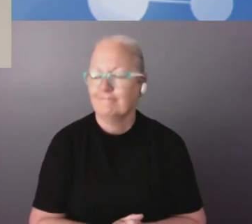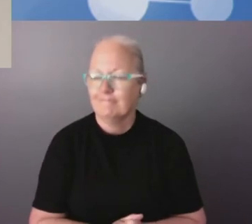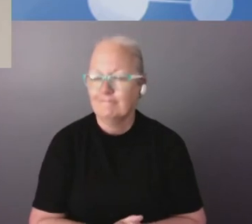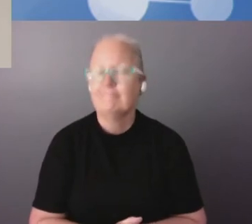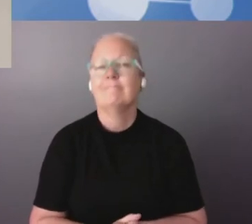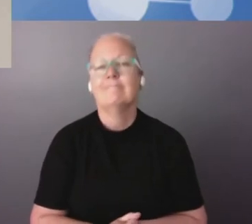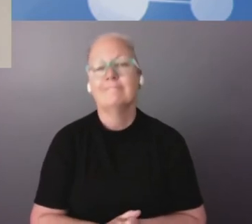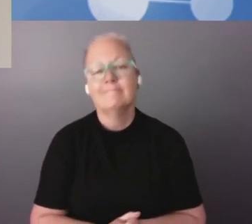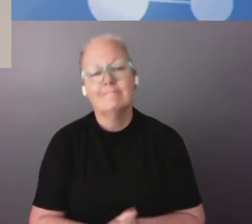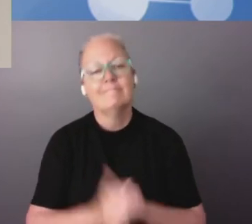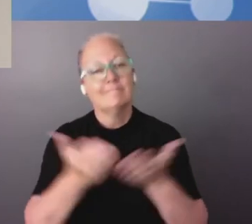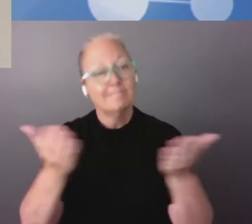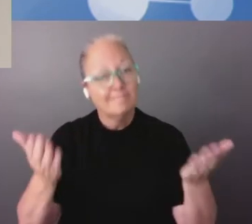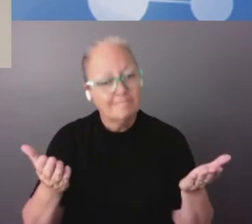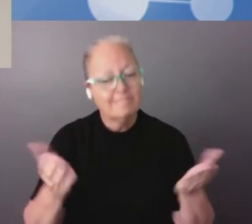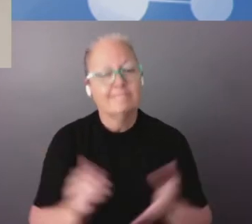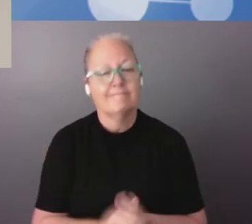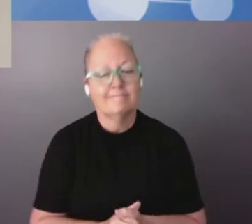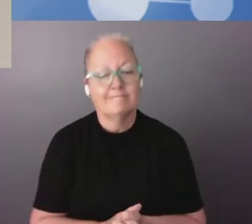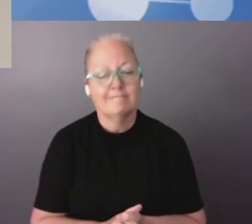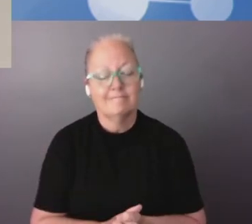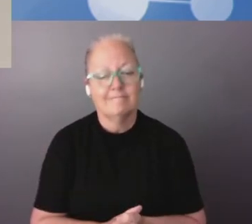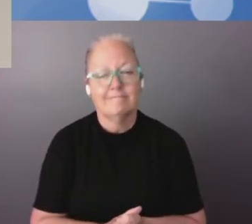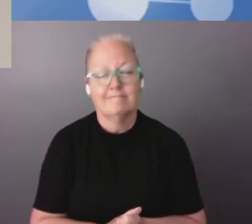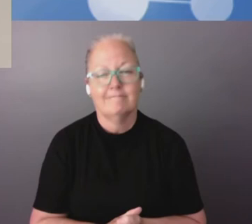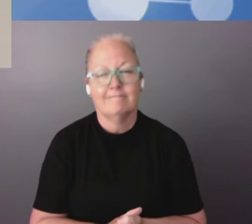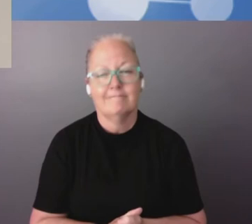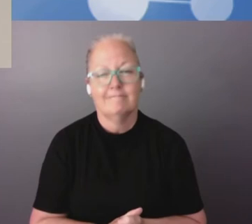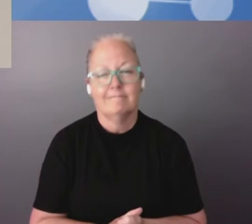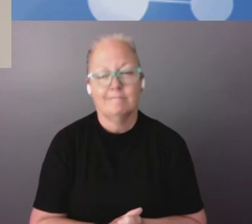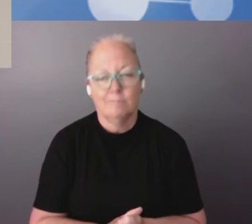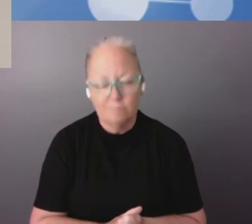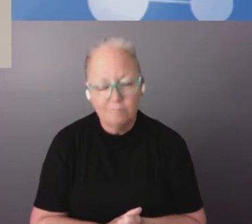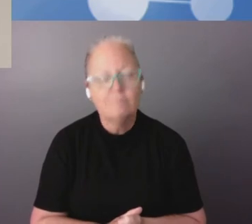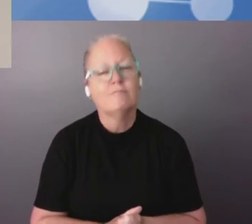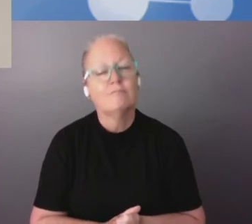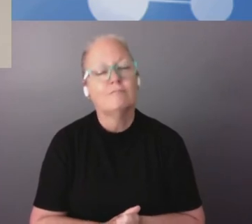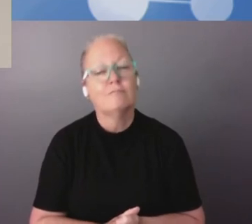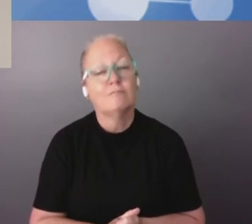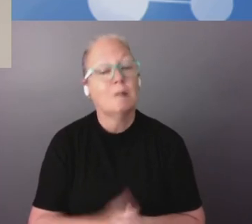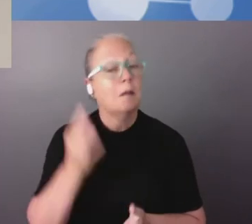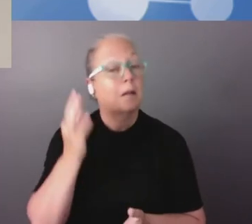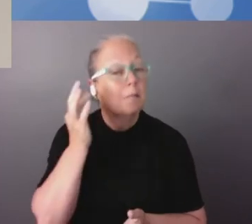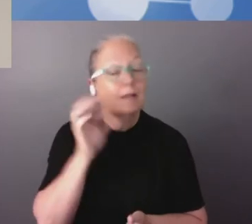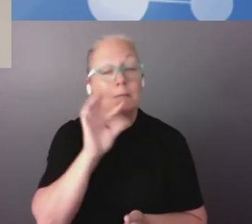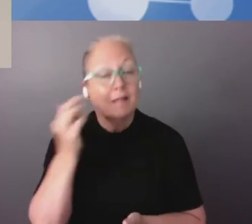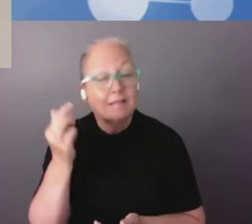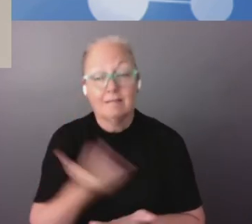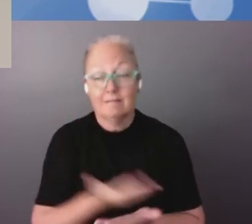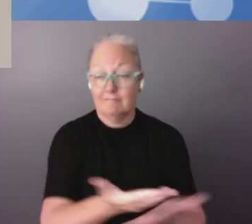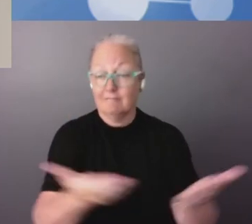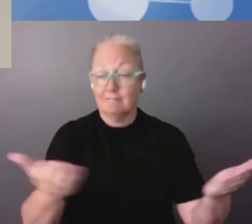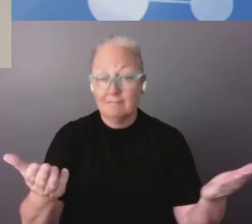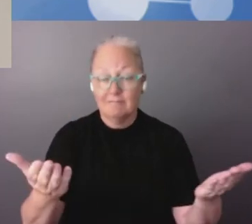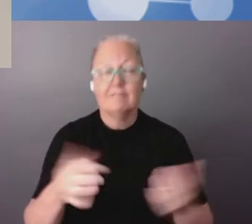Va a hablar a ustedes. Estimadas señoras, estimados señores, Hace más de 10 años Katowice dio